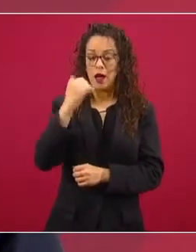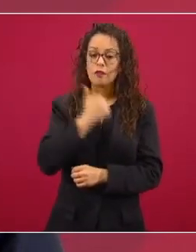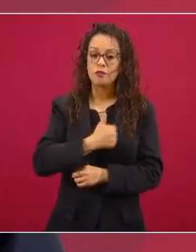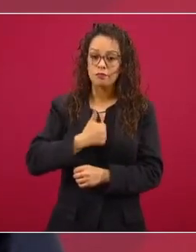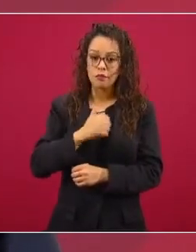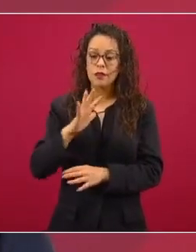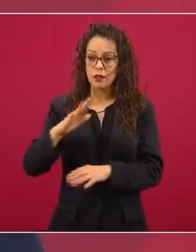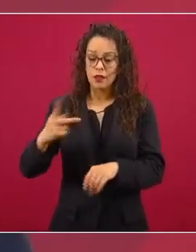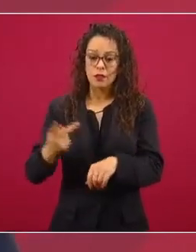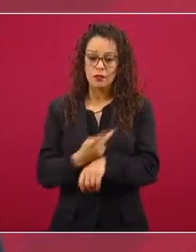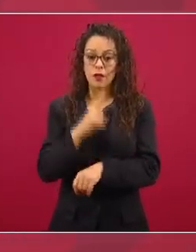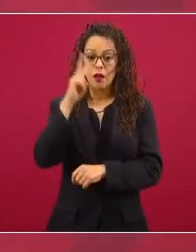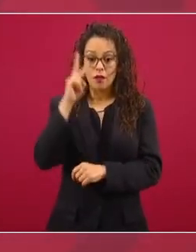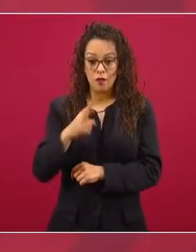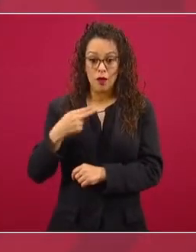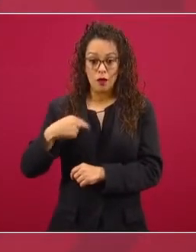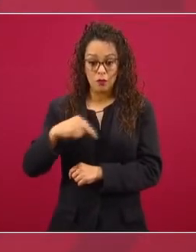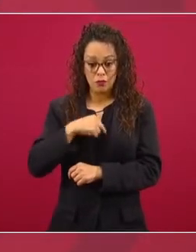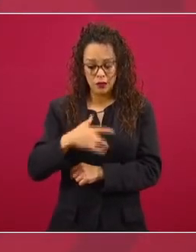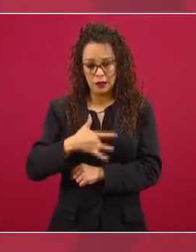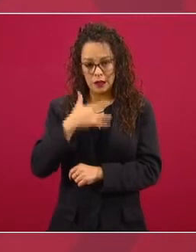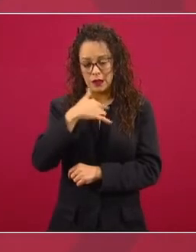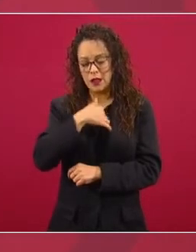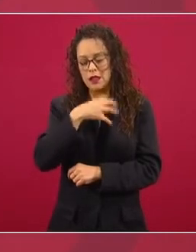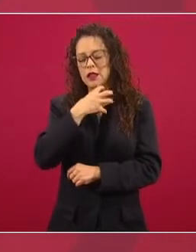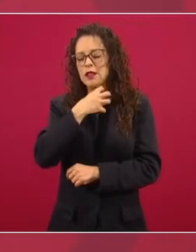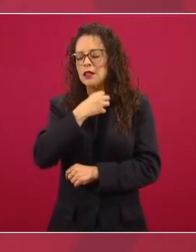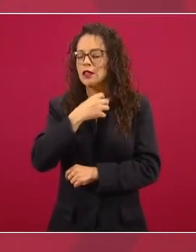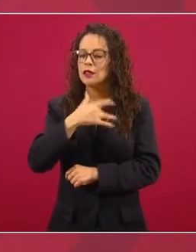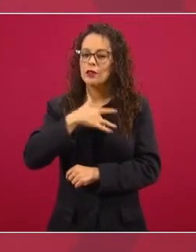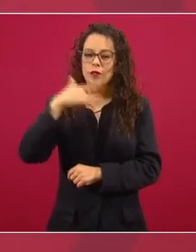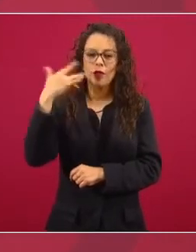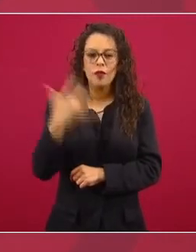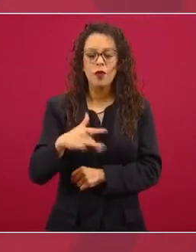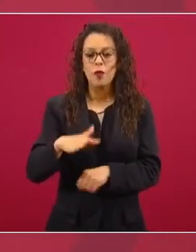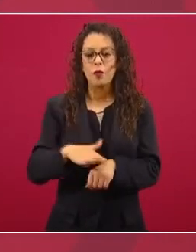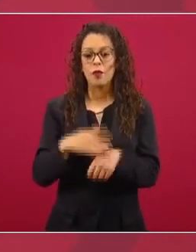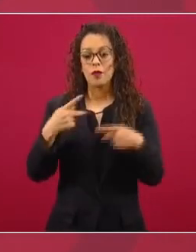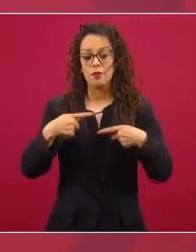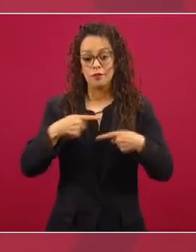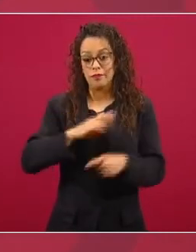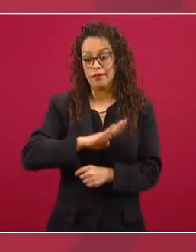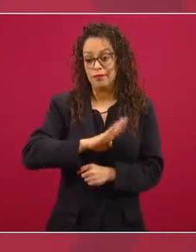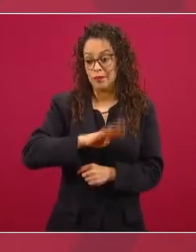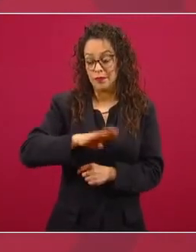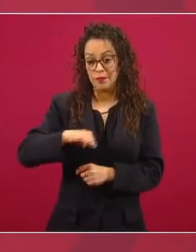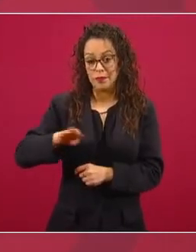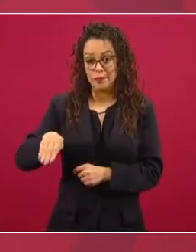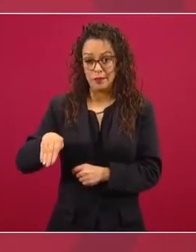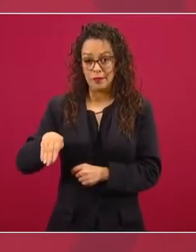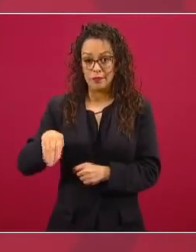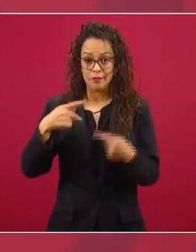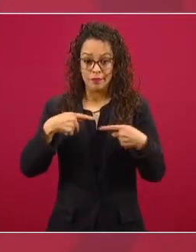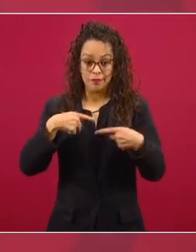y nos duele mucho que pierdan la vida mexicanos,